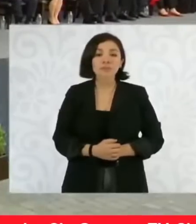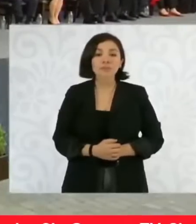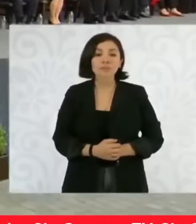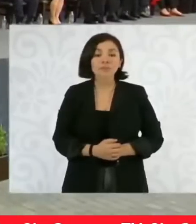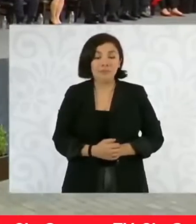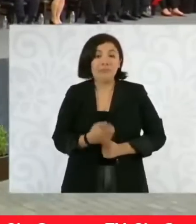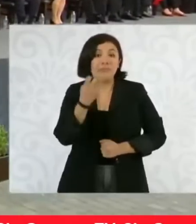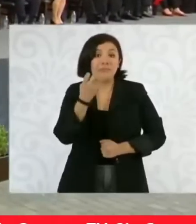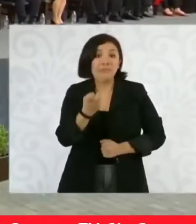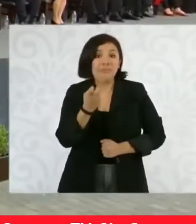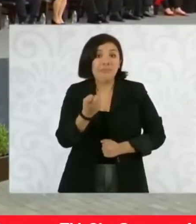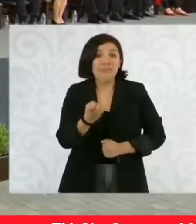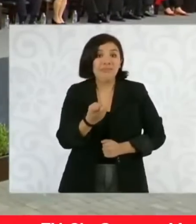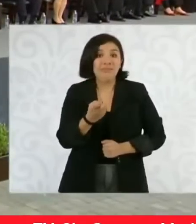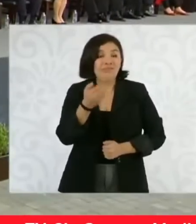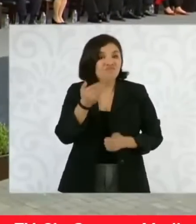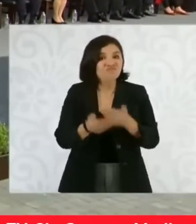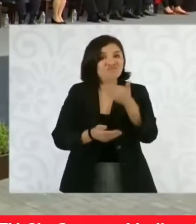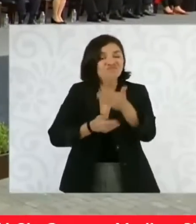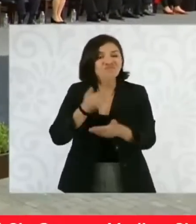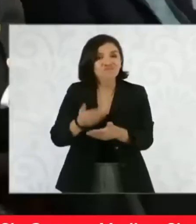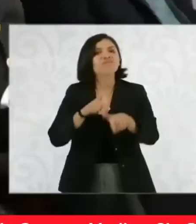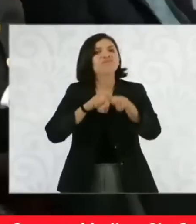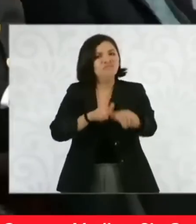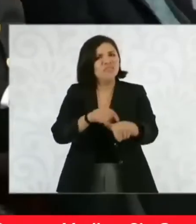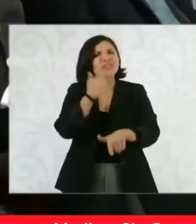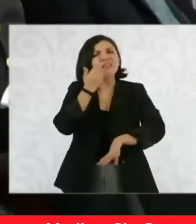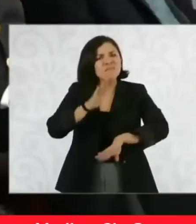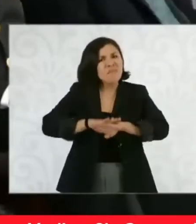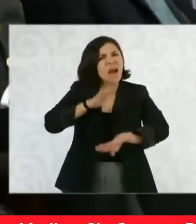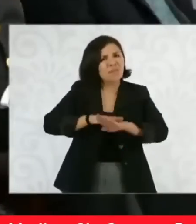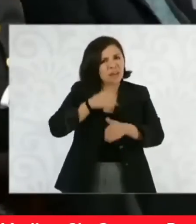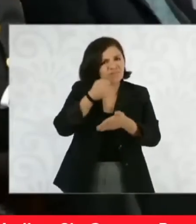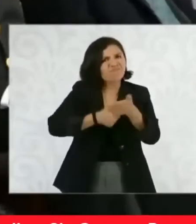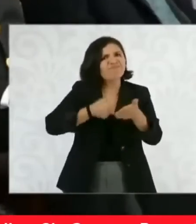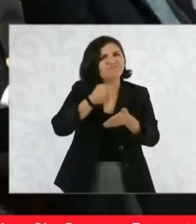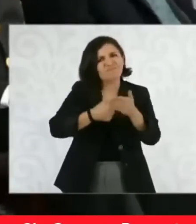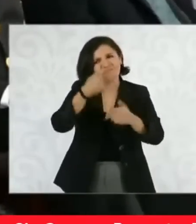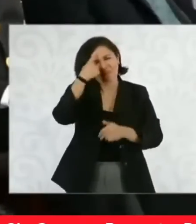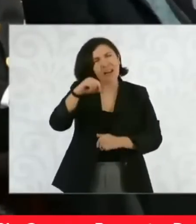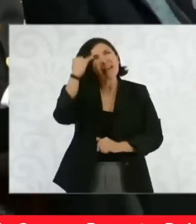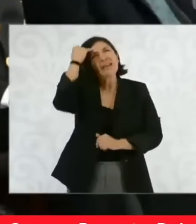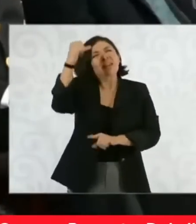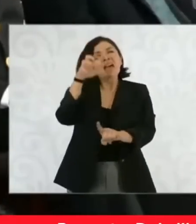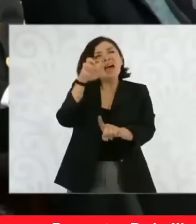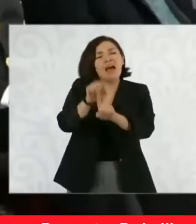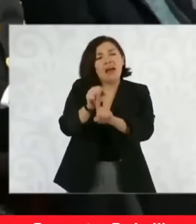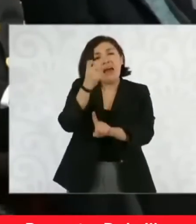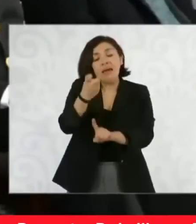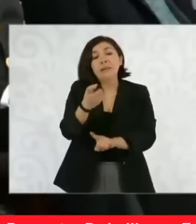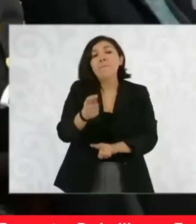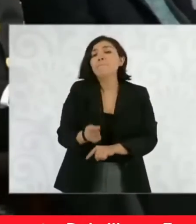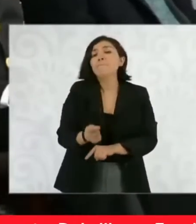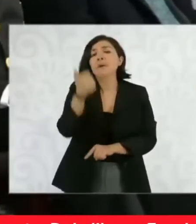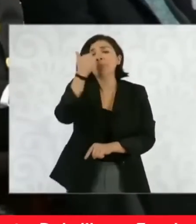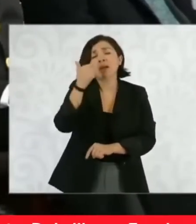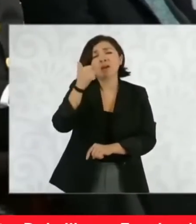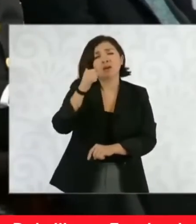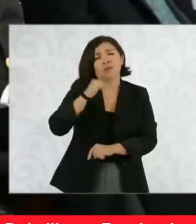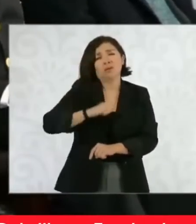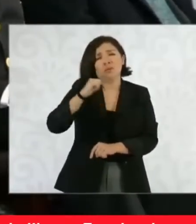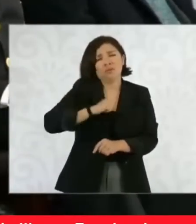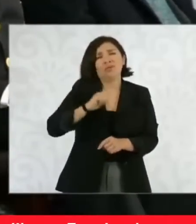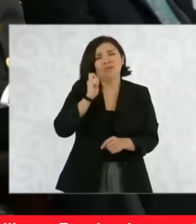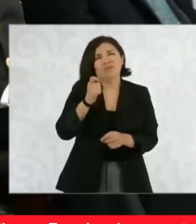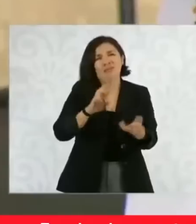Ese es el camino que nos motiva a seguir consolidando los ideales por los que se gestó el primer movimiento social